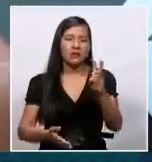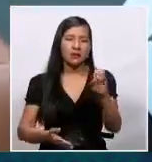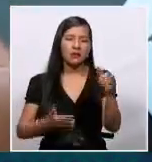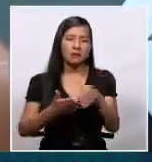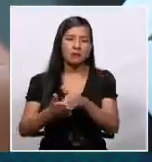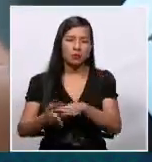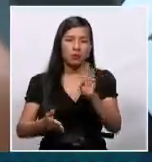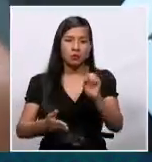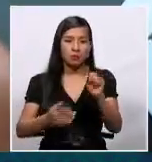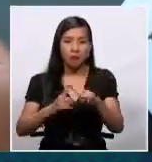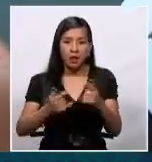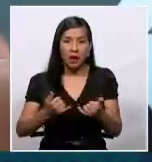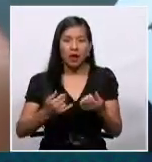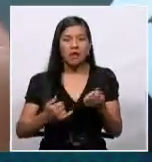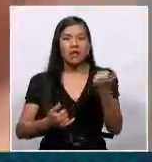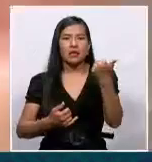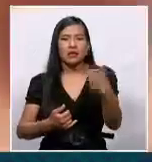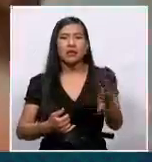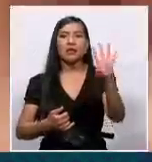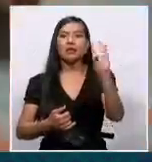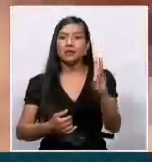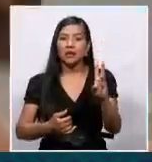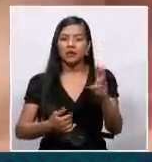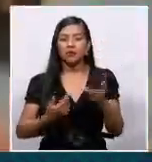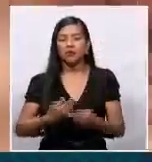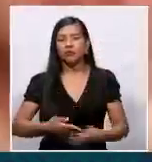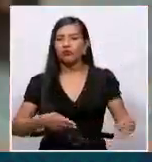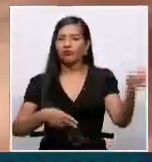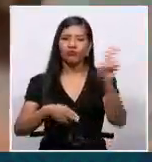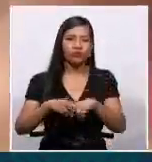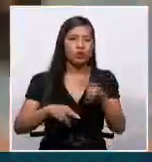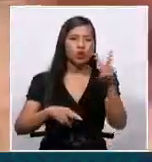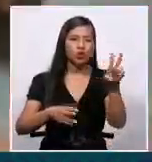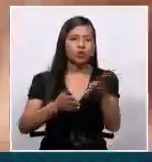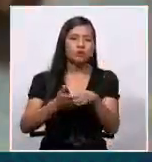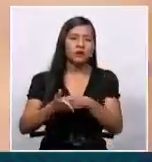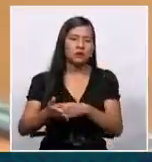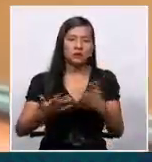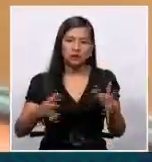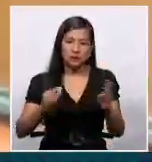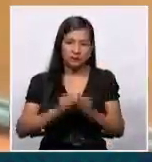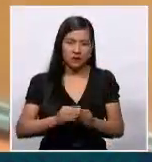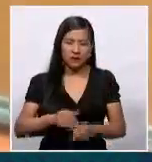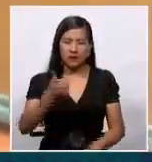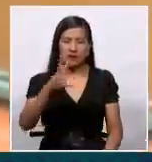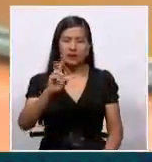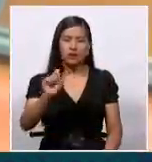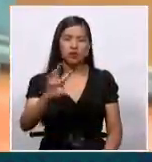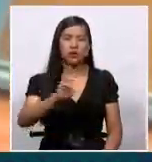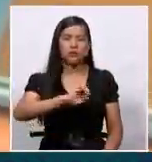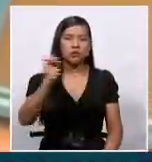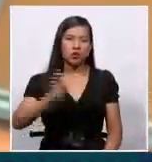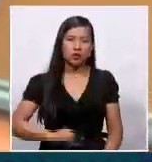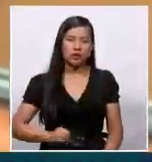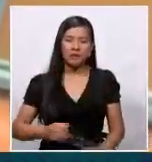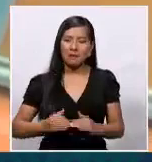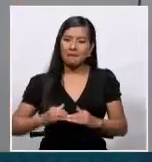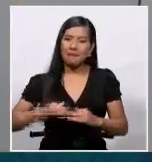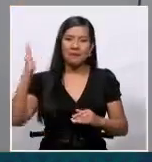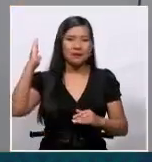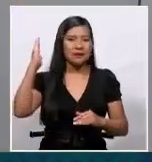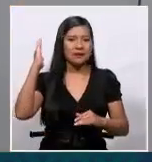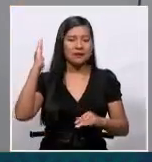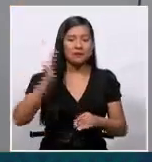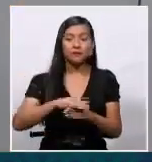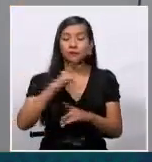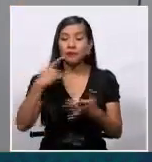fue superada por 2.340 millones de bolivianos, lo que es un 16.6% más que lo programado. Nosotros